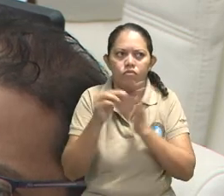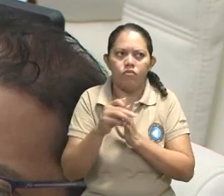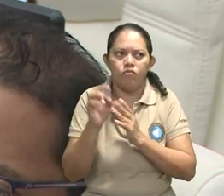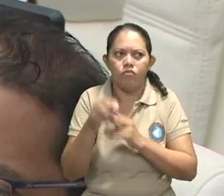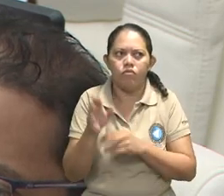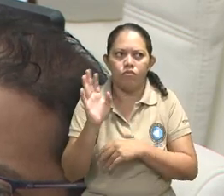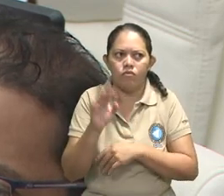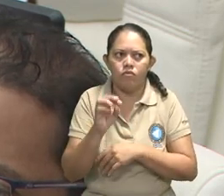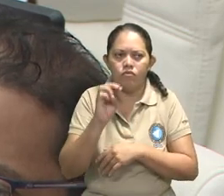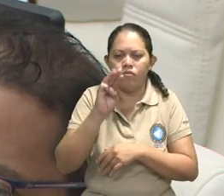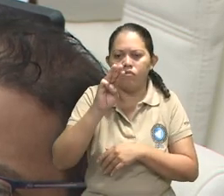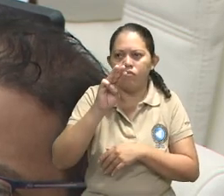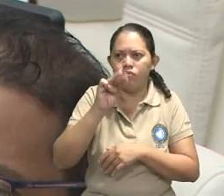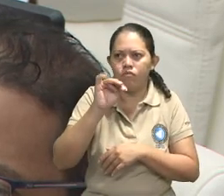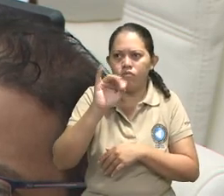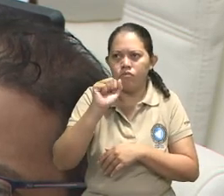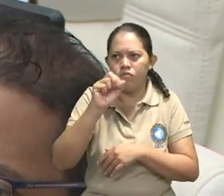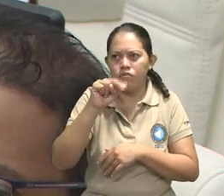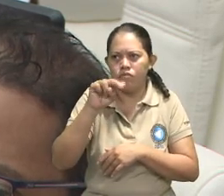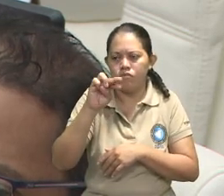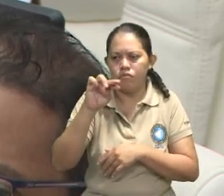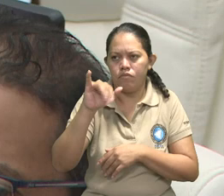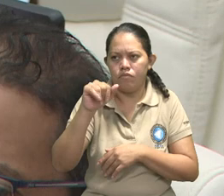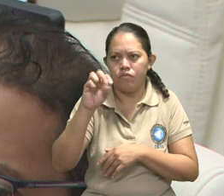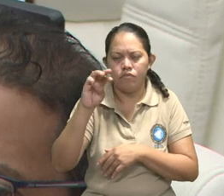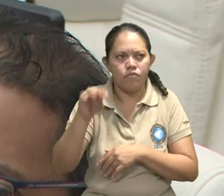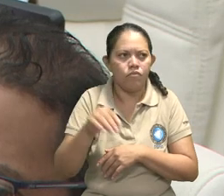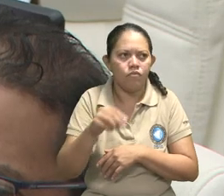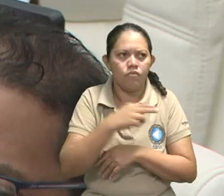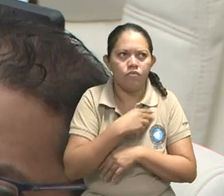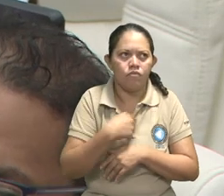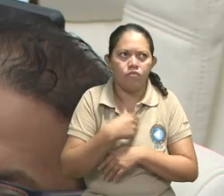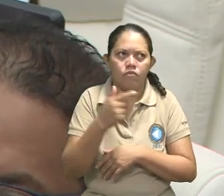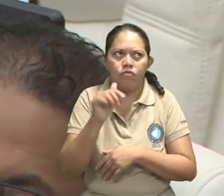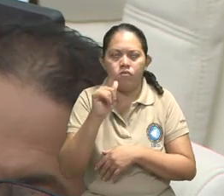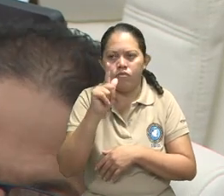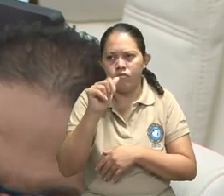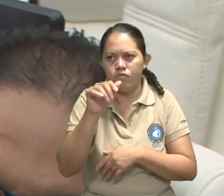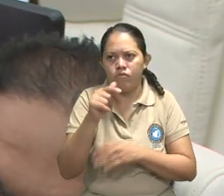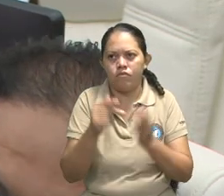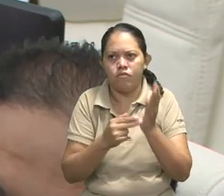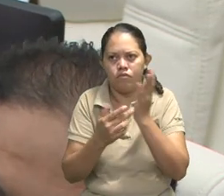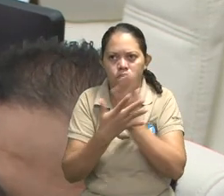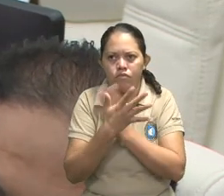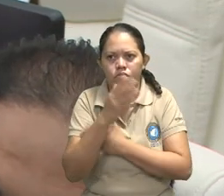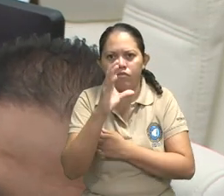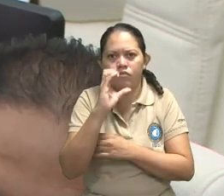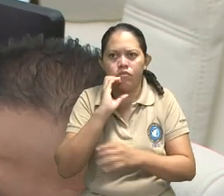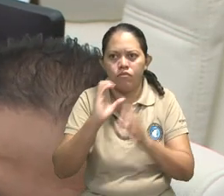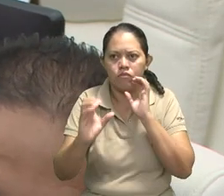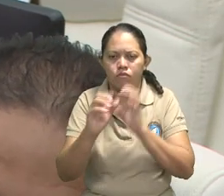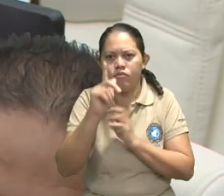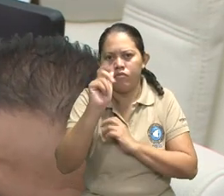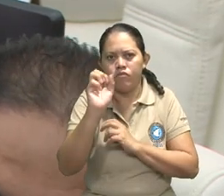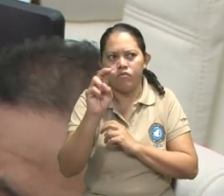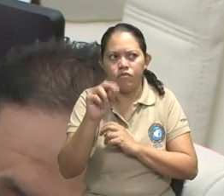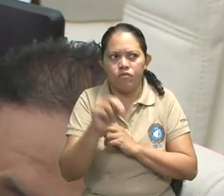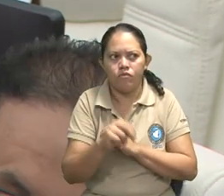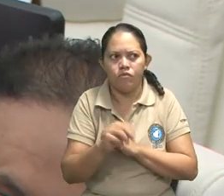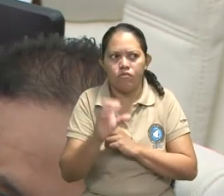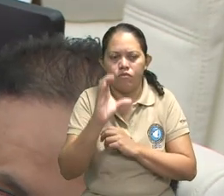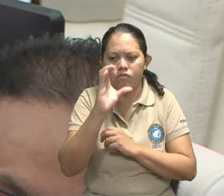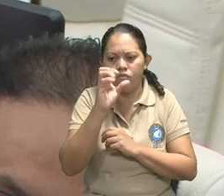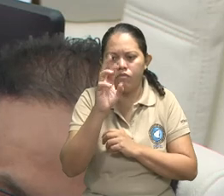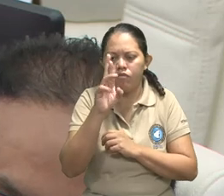la compañera Naima Janet Díaz Flores, directora general del Instituto Nicaragüense de Telecomunicaciones y